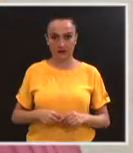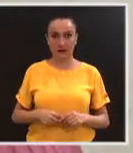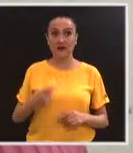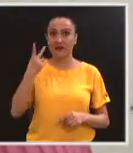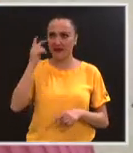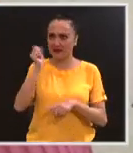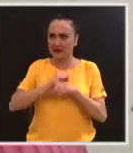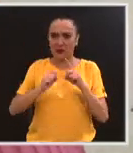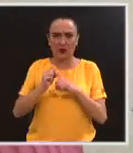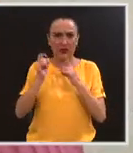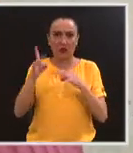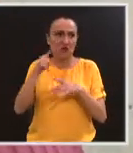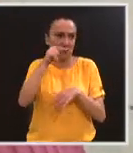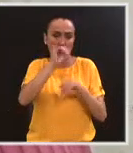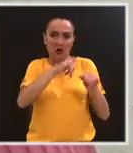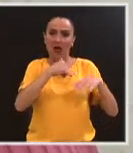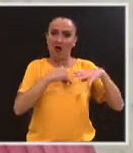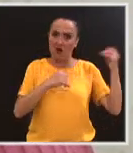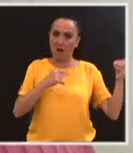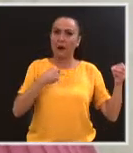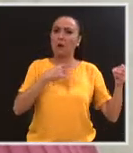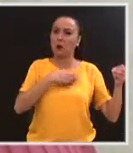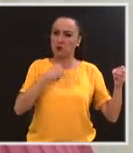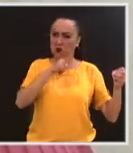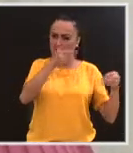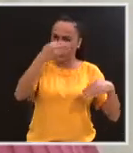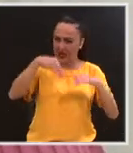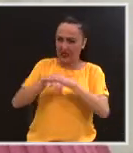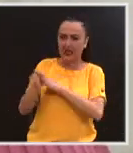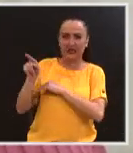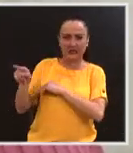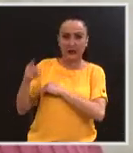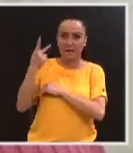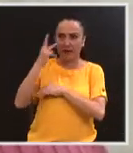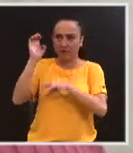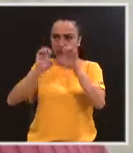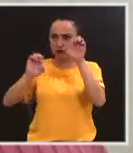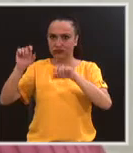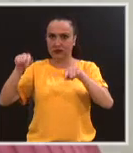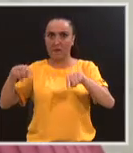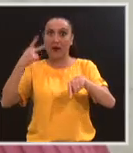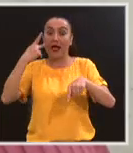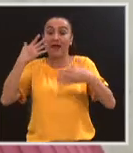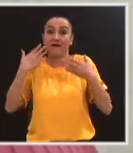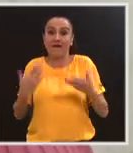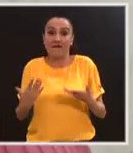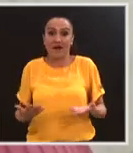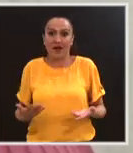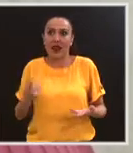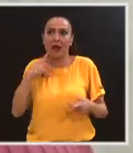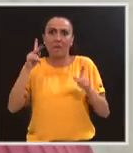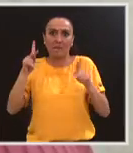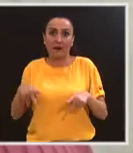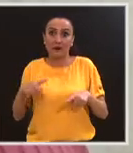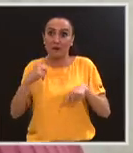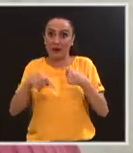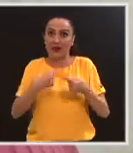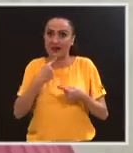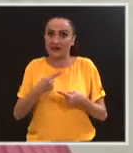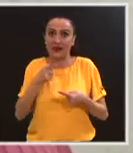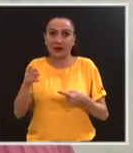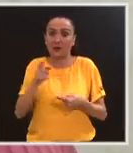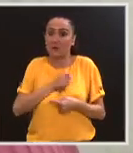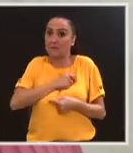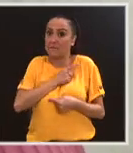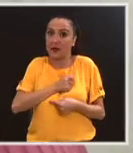ven casos de casos ustedes porque están aquí afuera pero me gustará que ustedes entren adentro y hagan la evaluación adentro para que vean lo que la gente les va a decir eso es un